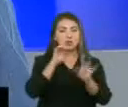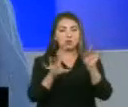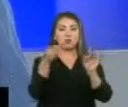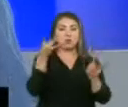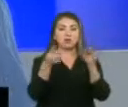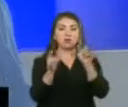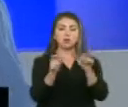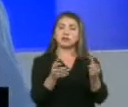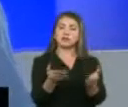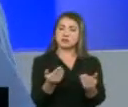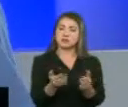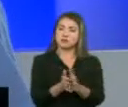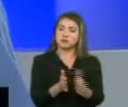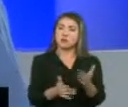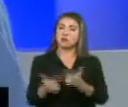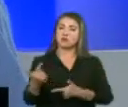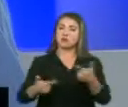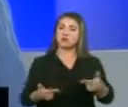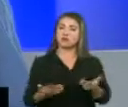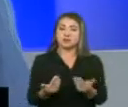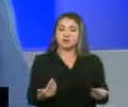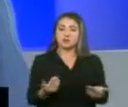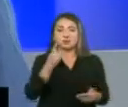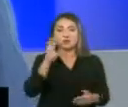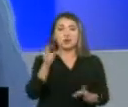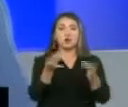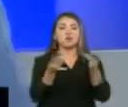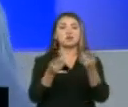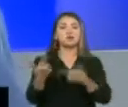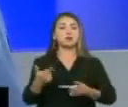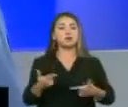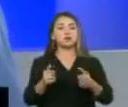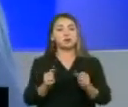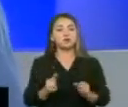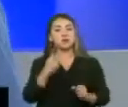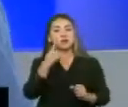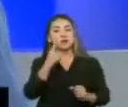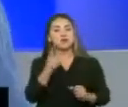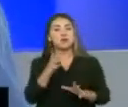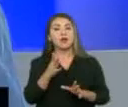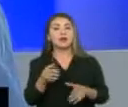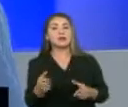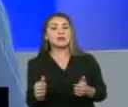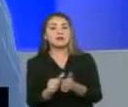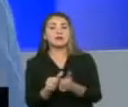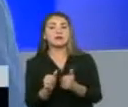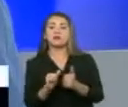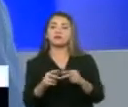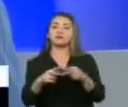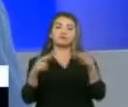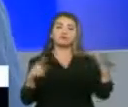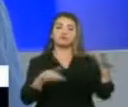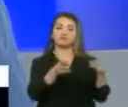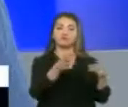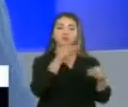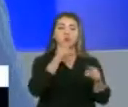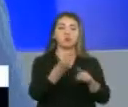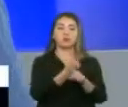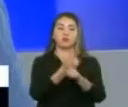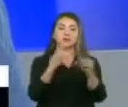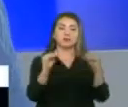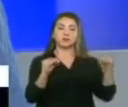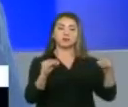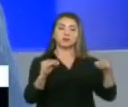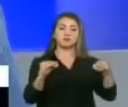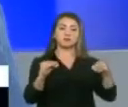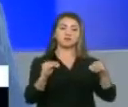gente necesita mucho de los políticos y se dan cuenta que desde la política se puede aportar bastante a la ciudadanía, pero hay un puente cortado y hay un diálogo que no se produce. Yo creo que